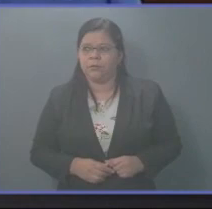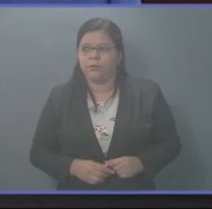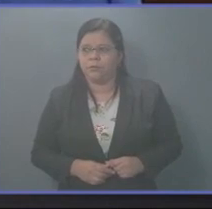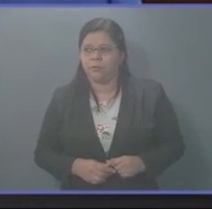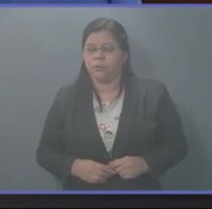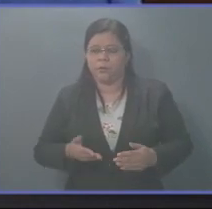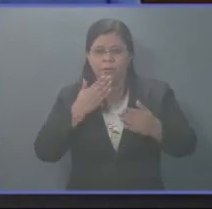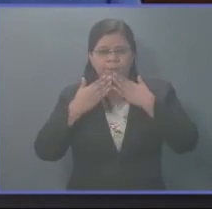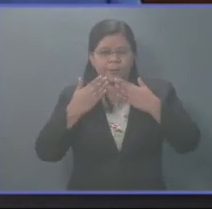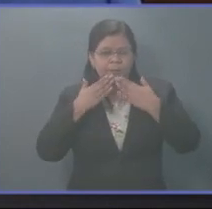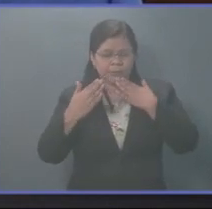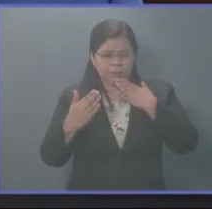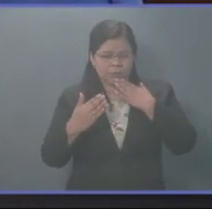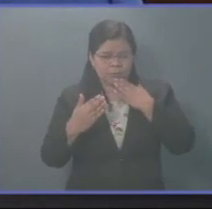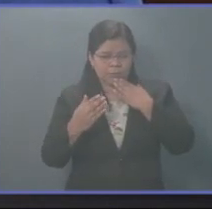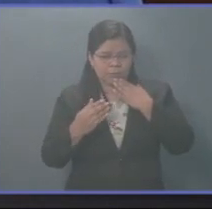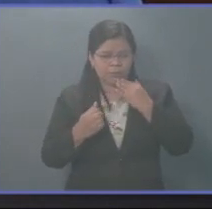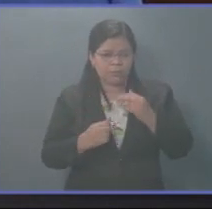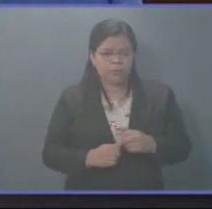Descripción literal